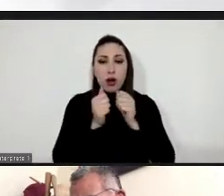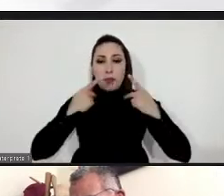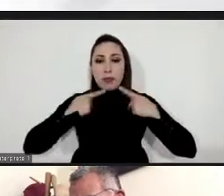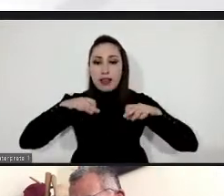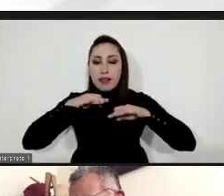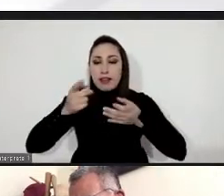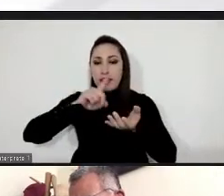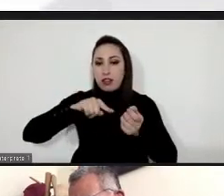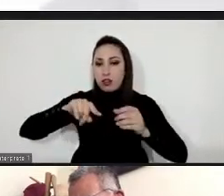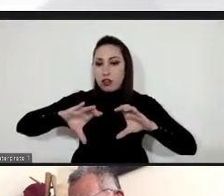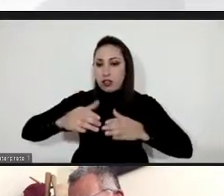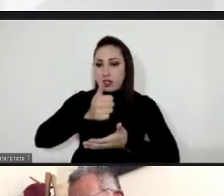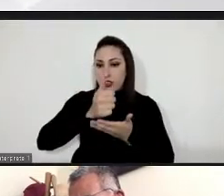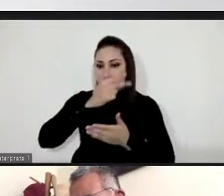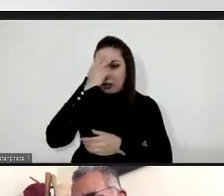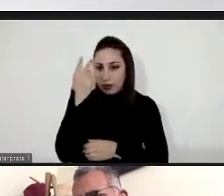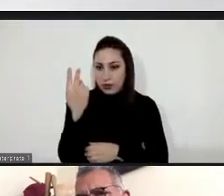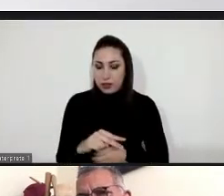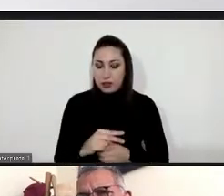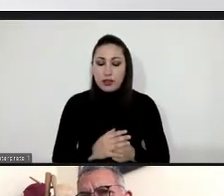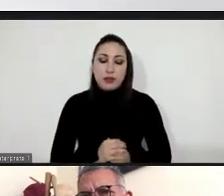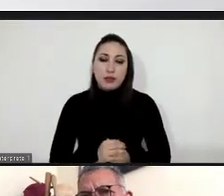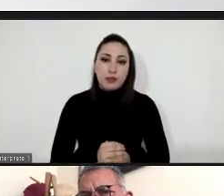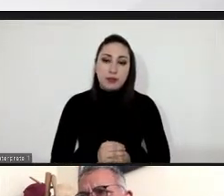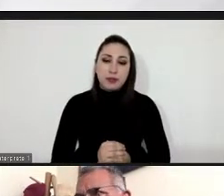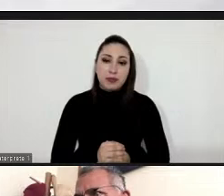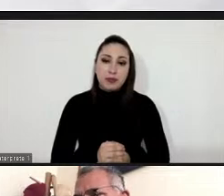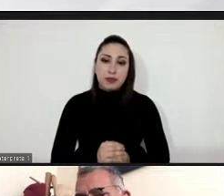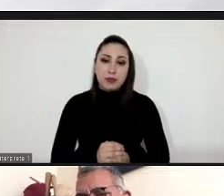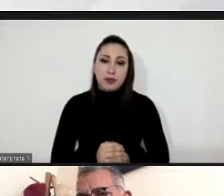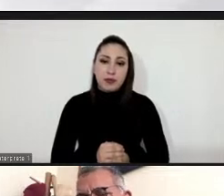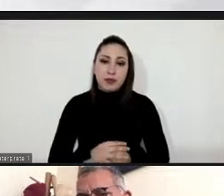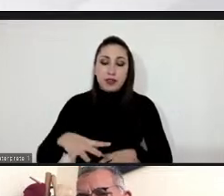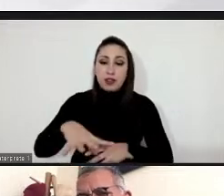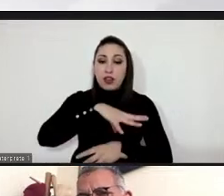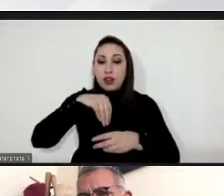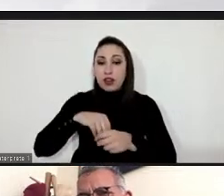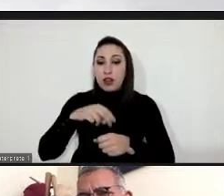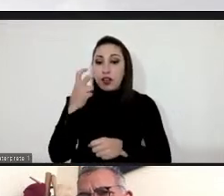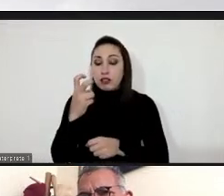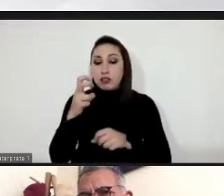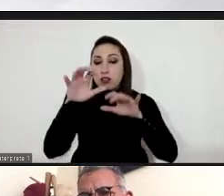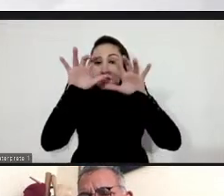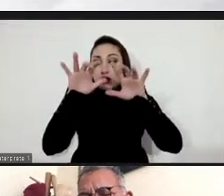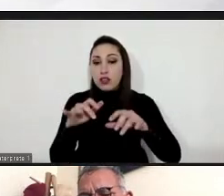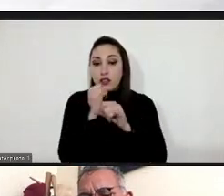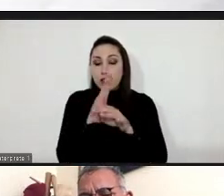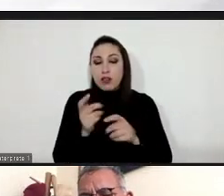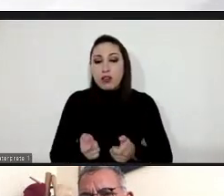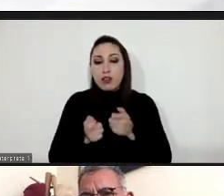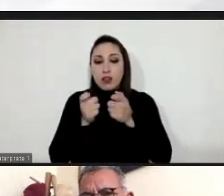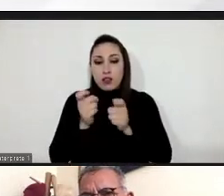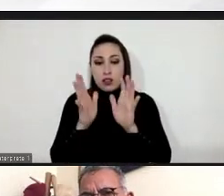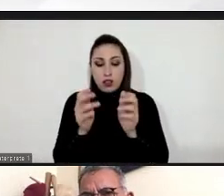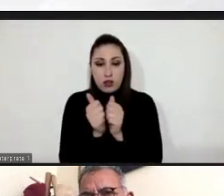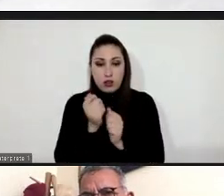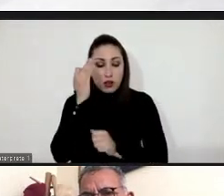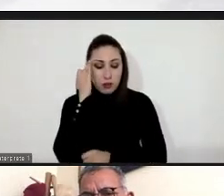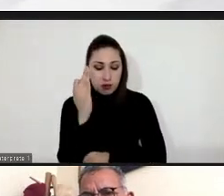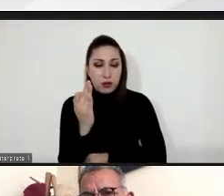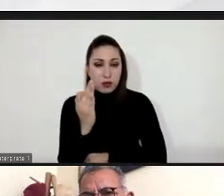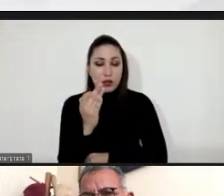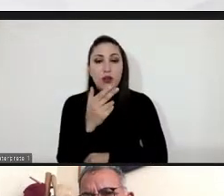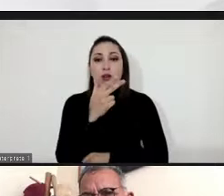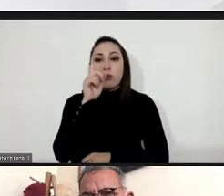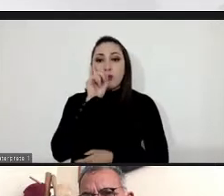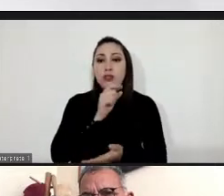órgano legislativo. Toda vez que el documento de referencia se ha hecho del conocimiento de las diputadas y diputados integrantes, pido a